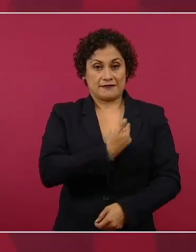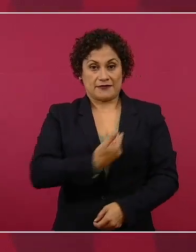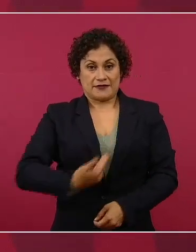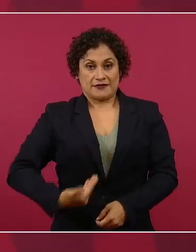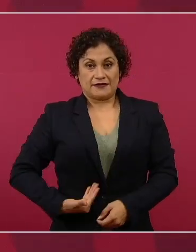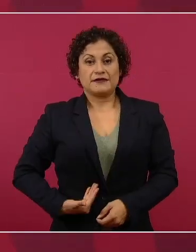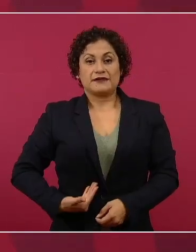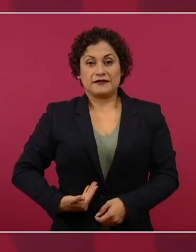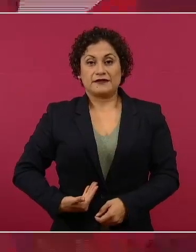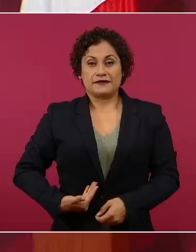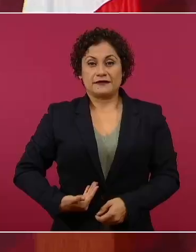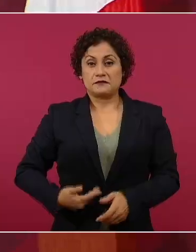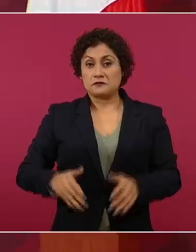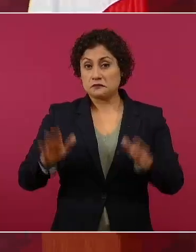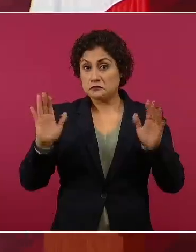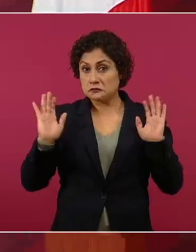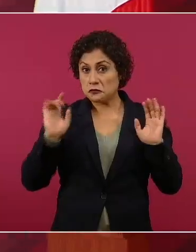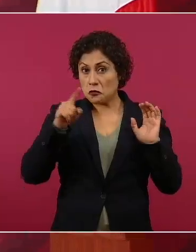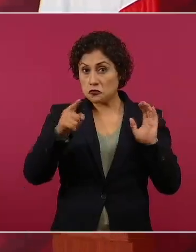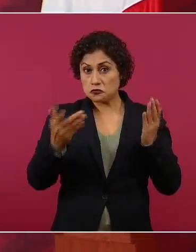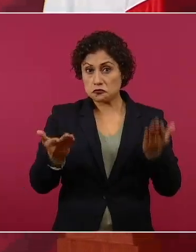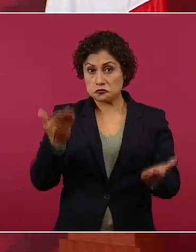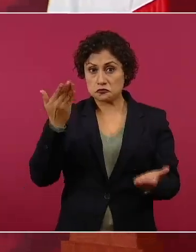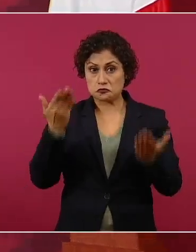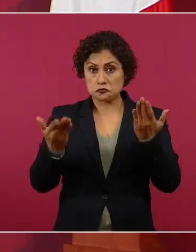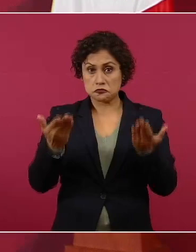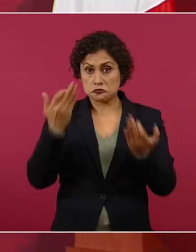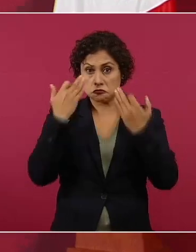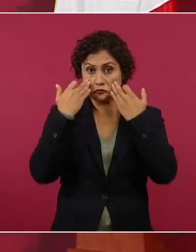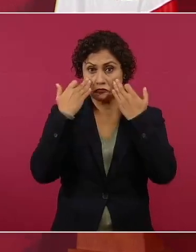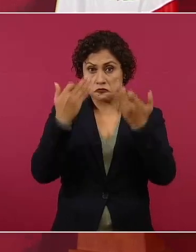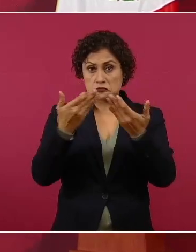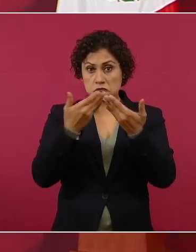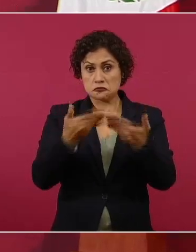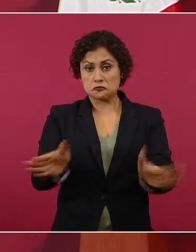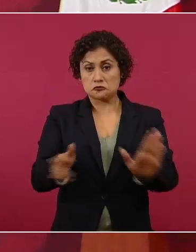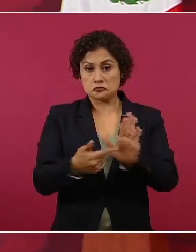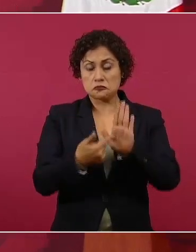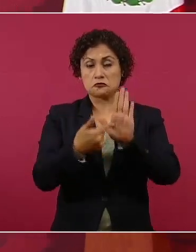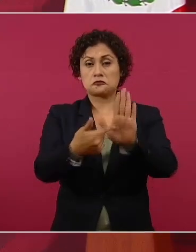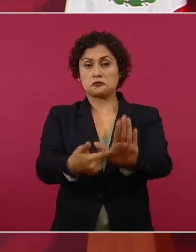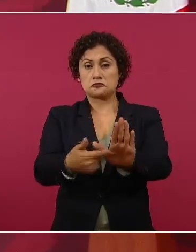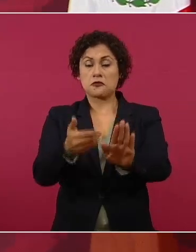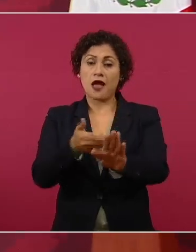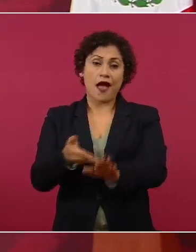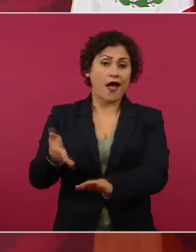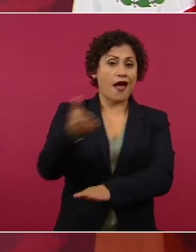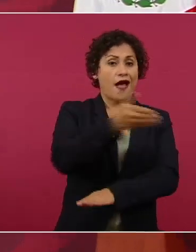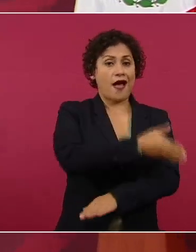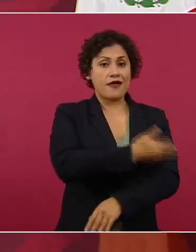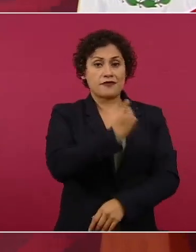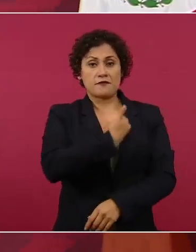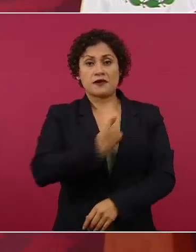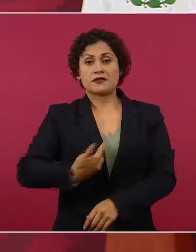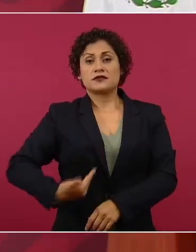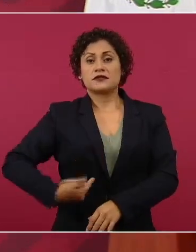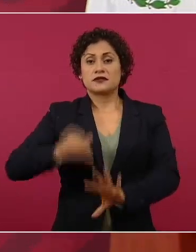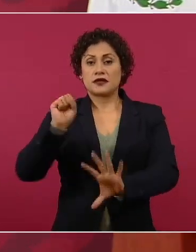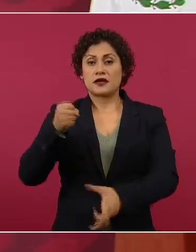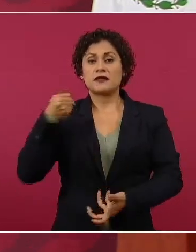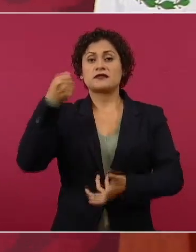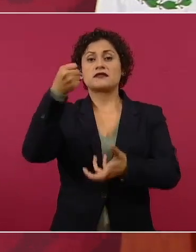y ahí están los datos, son públicos, la presidencia manejaba un presupuesto